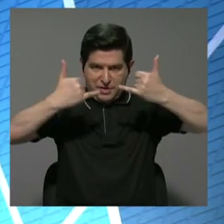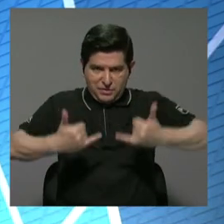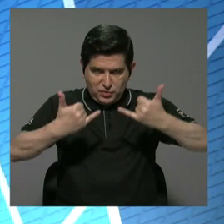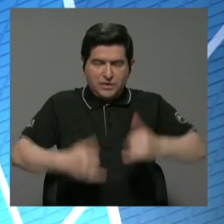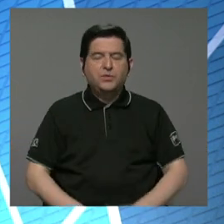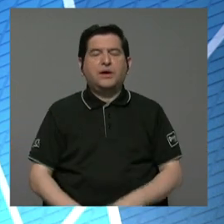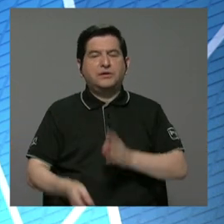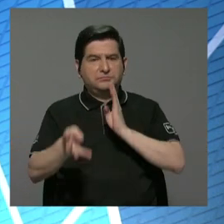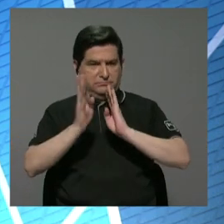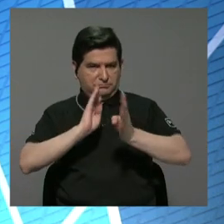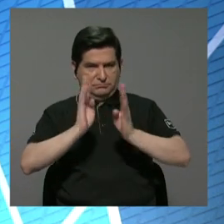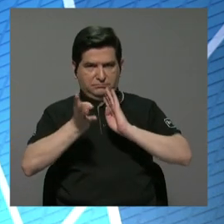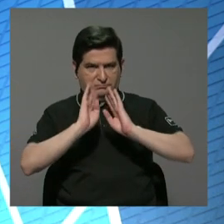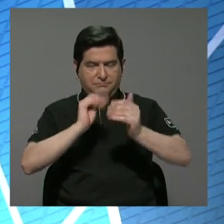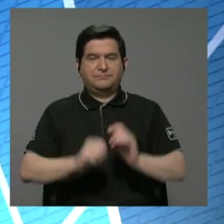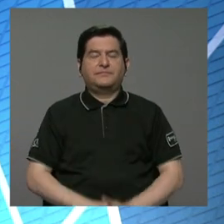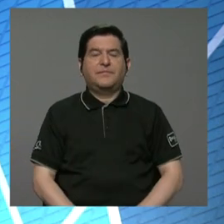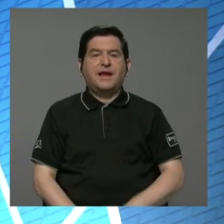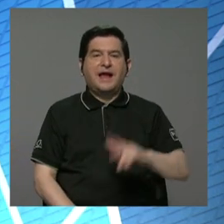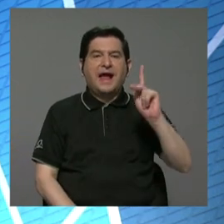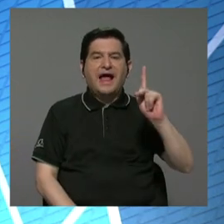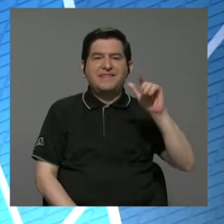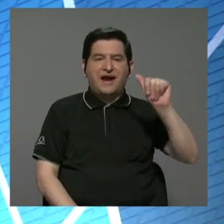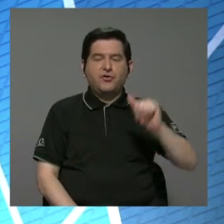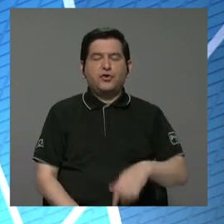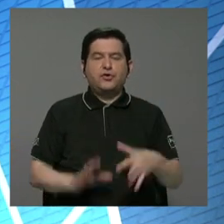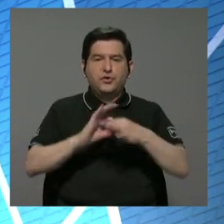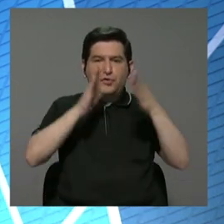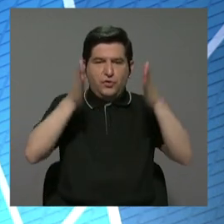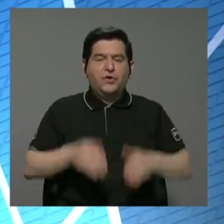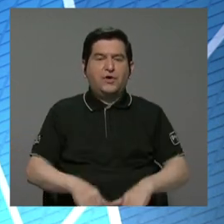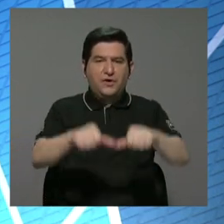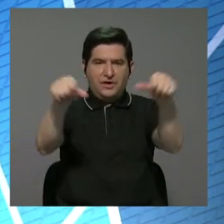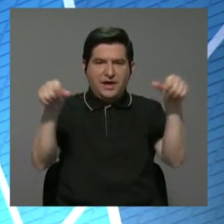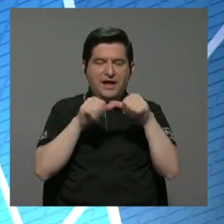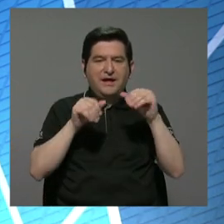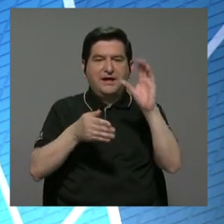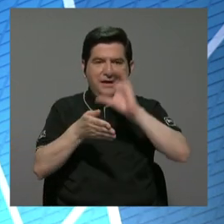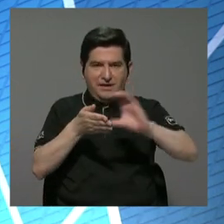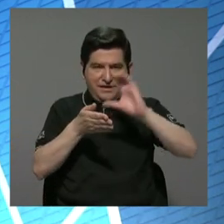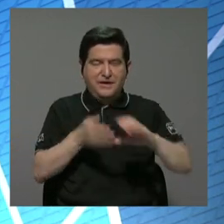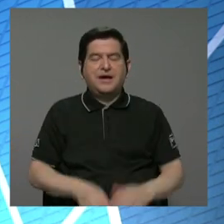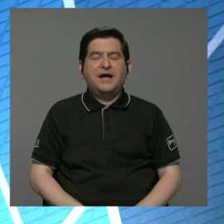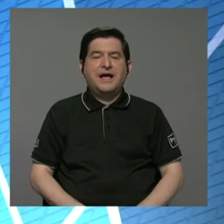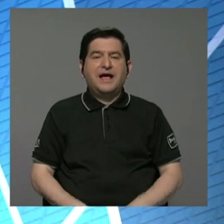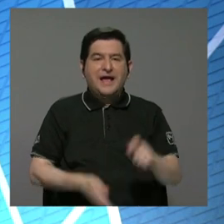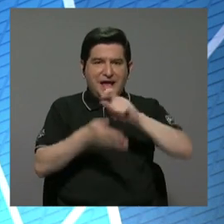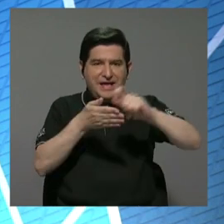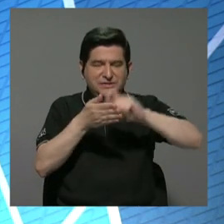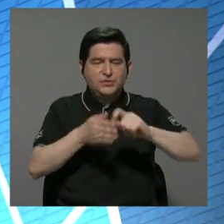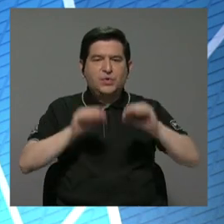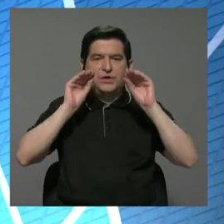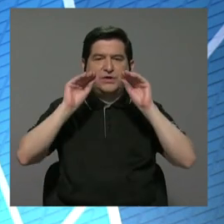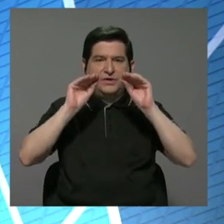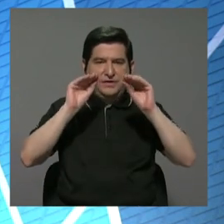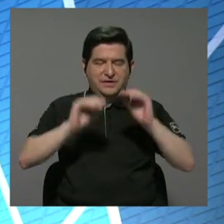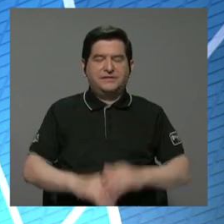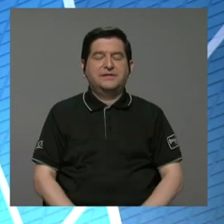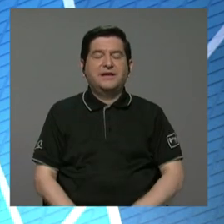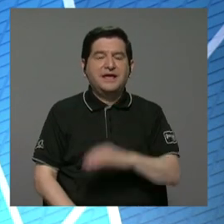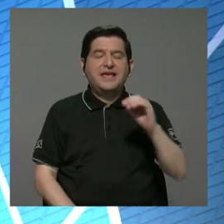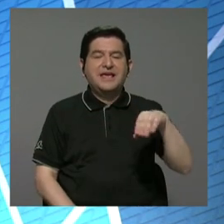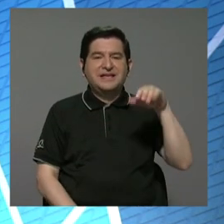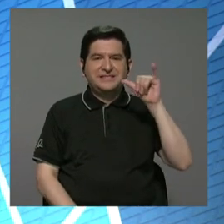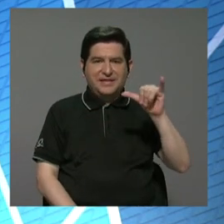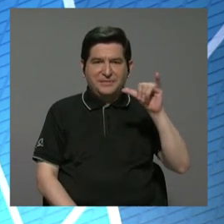estar conversando con Katia Arroyo, ella es coordinadora de la sección de secundaria de la Escuela de Formación Docente, y con doña Yamilet